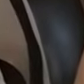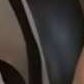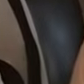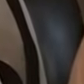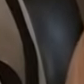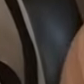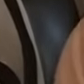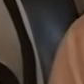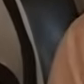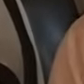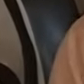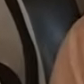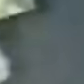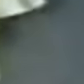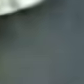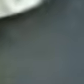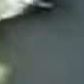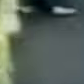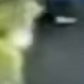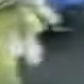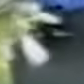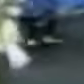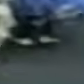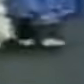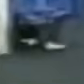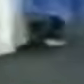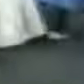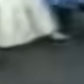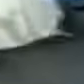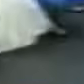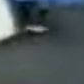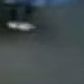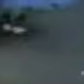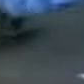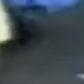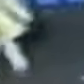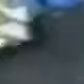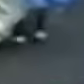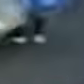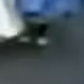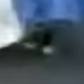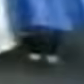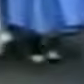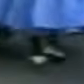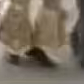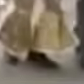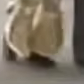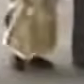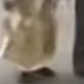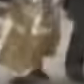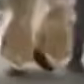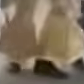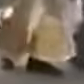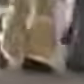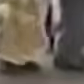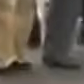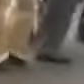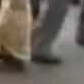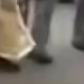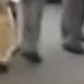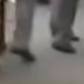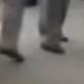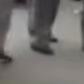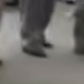partes vienen de Río Abajo, de Chasquipampa, Villa Fátima, en especial de los